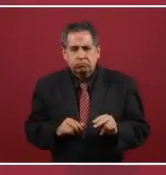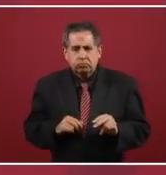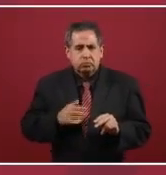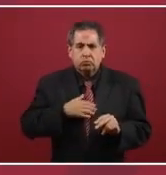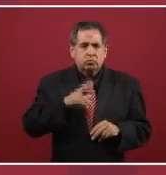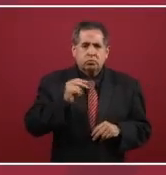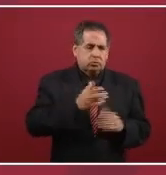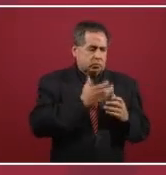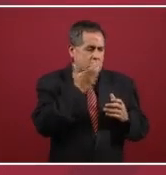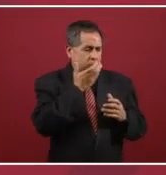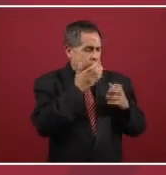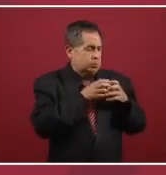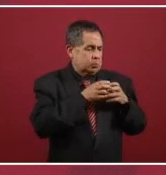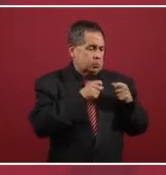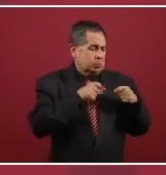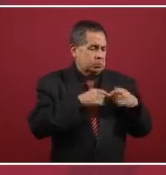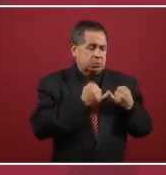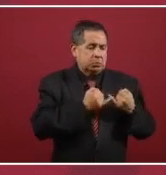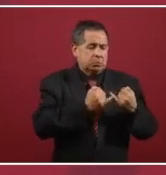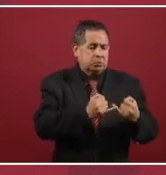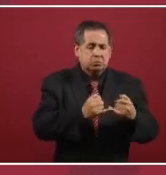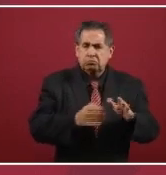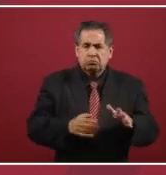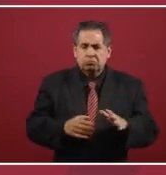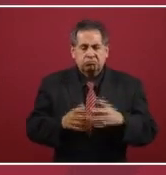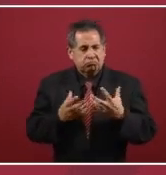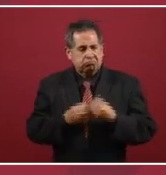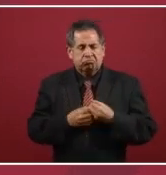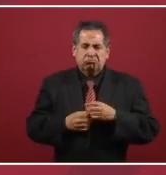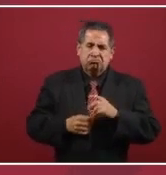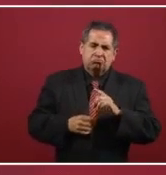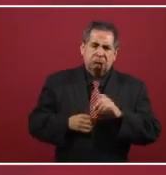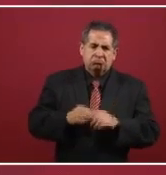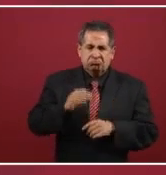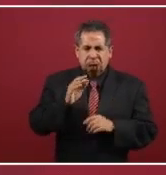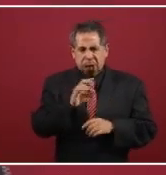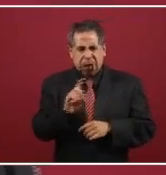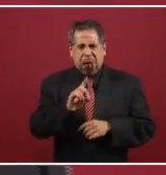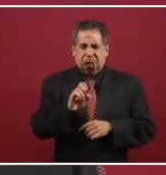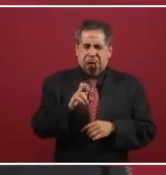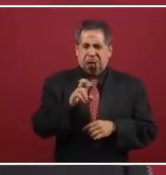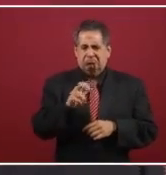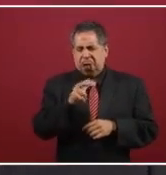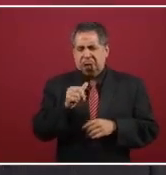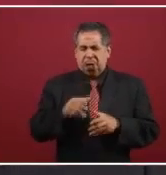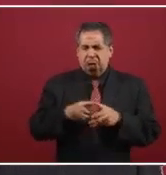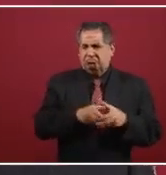conservadores, no somos de derecha, no